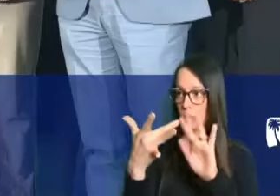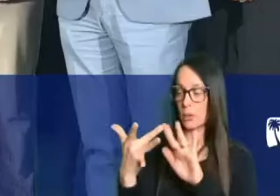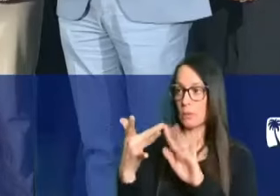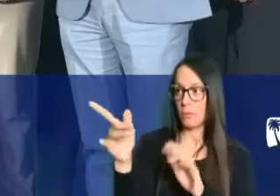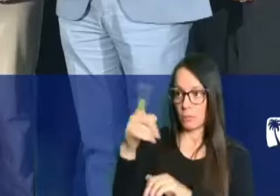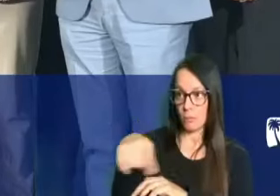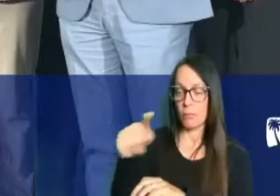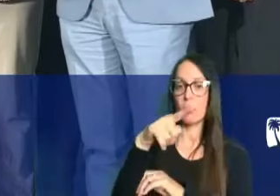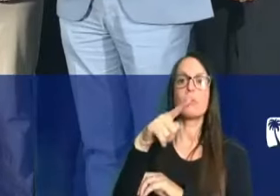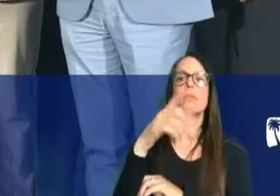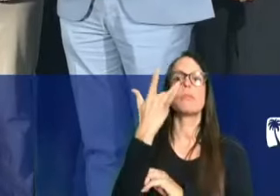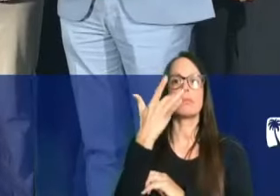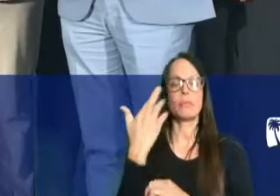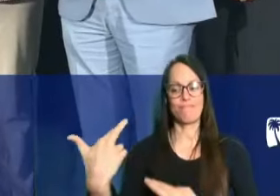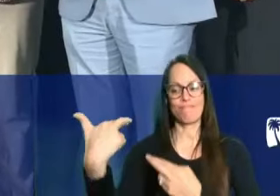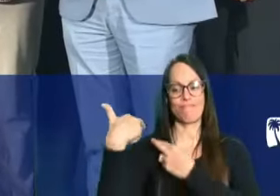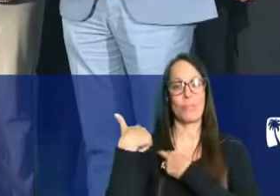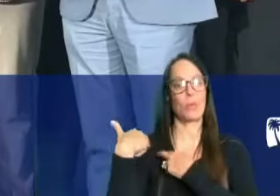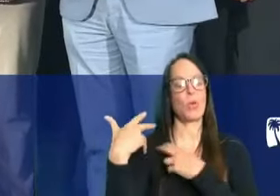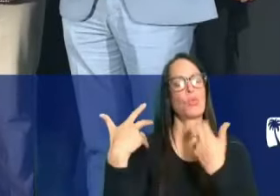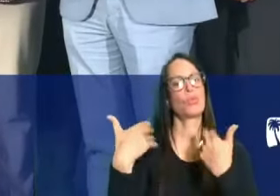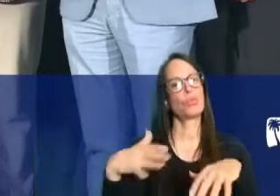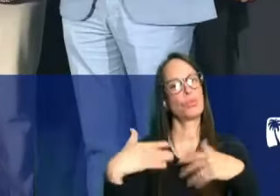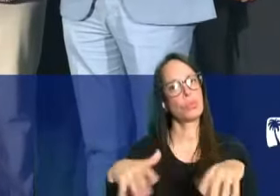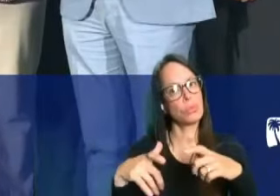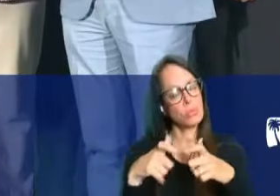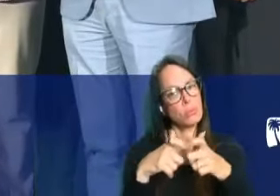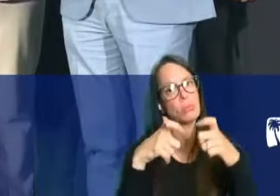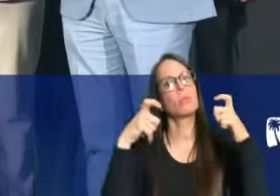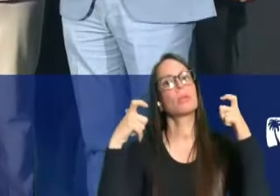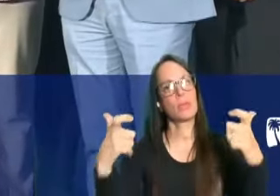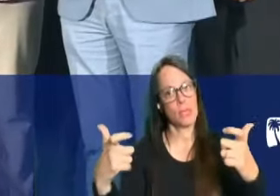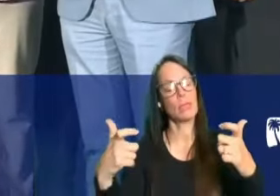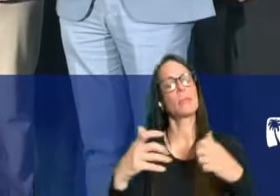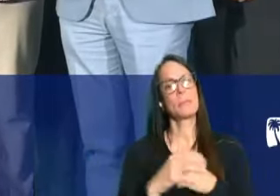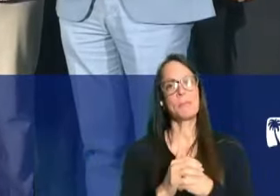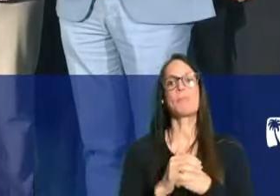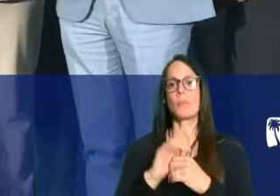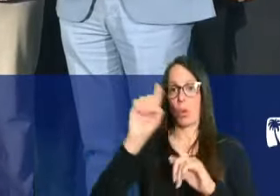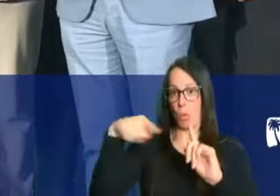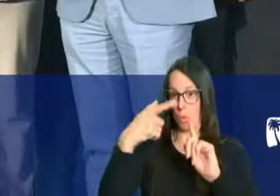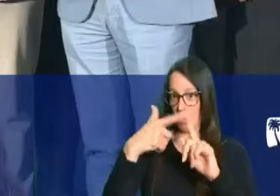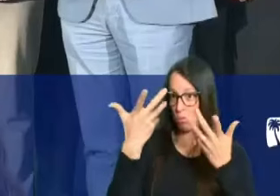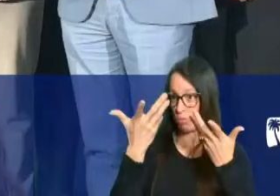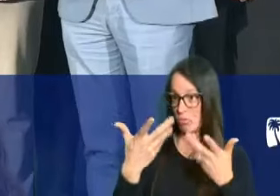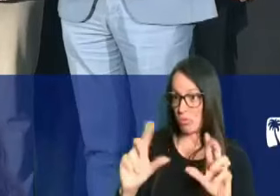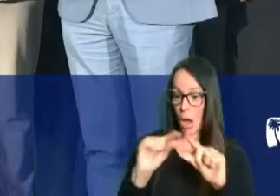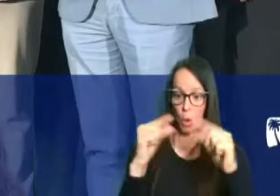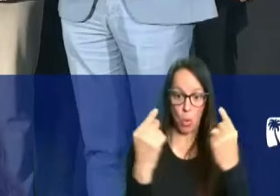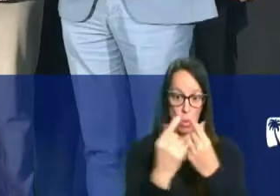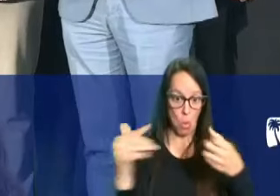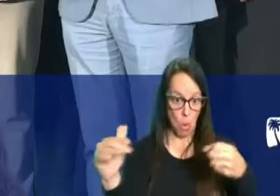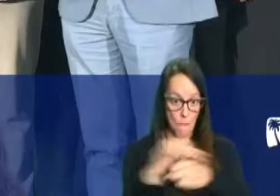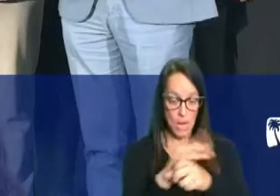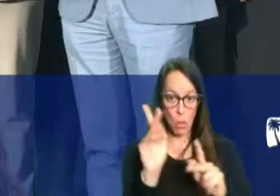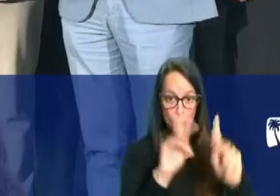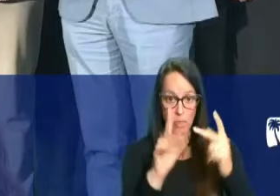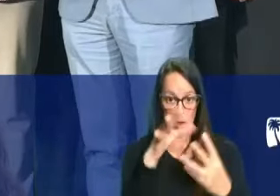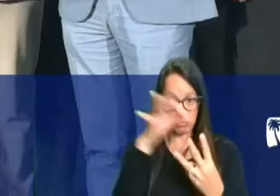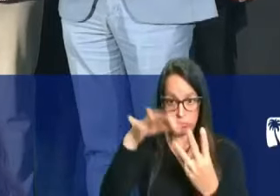es una responsabilidad verdad bien grande ser parte de un comité de transición Eh Así que cuando tengas ese grupo completo que será en los